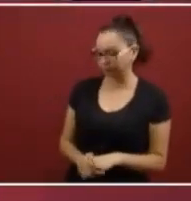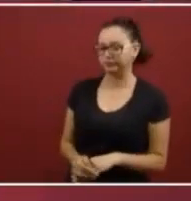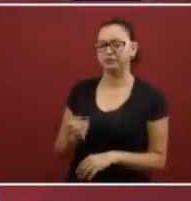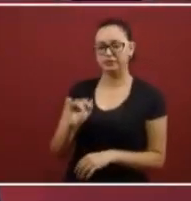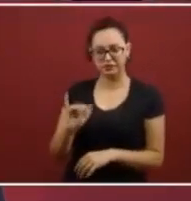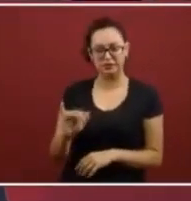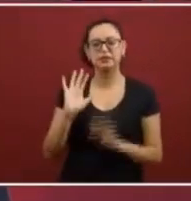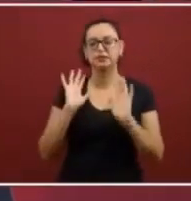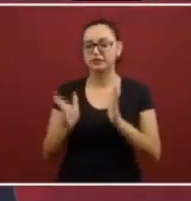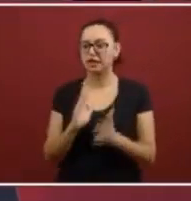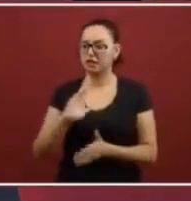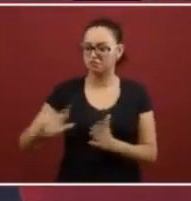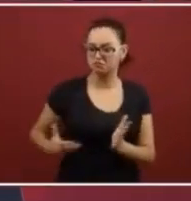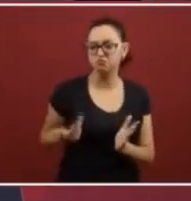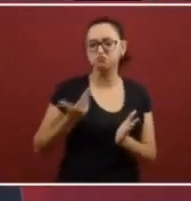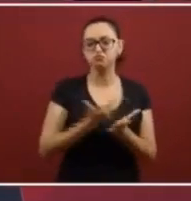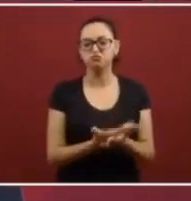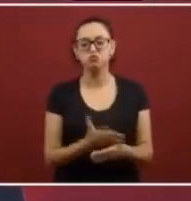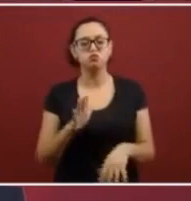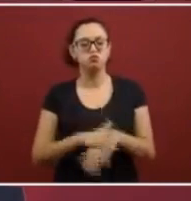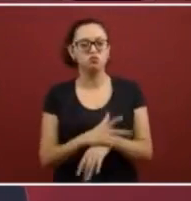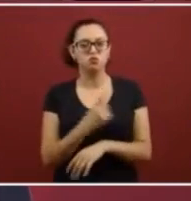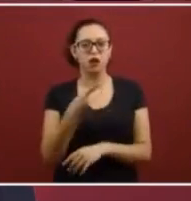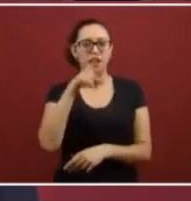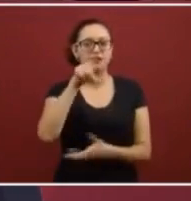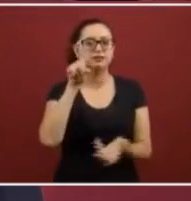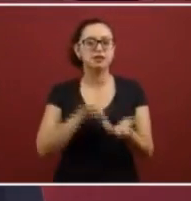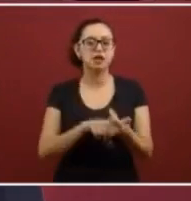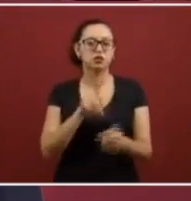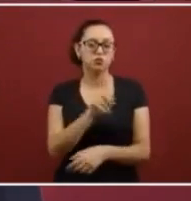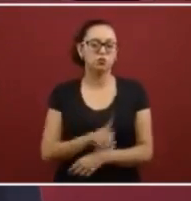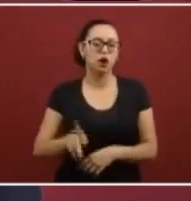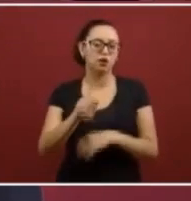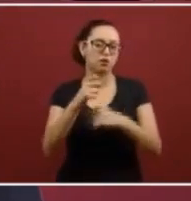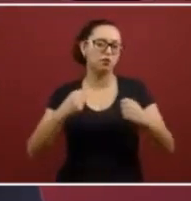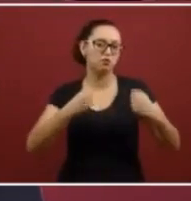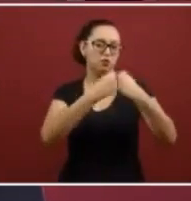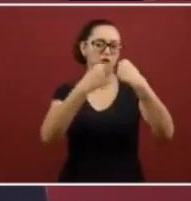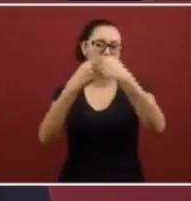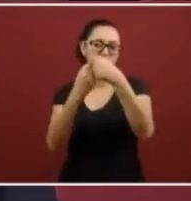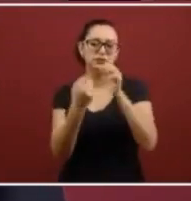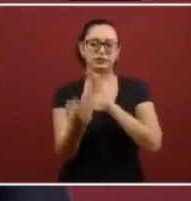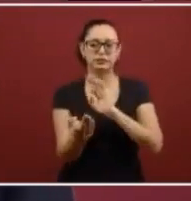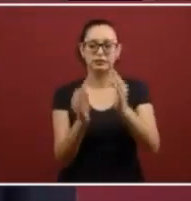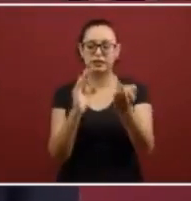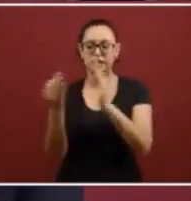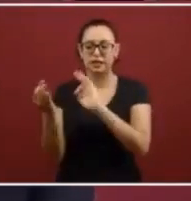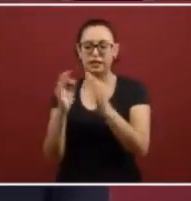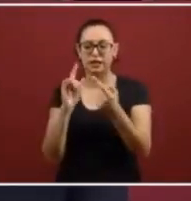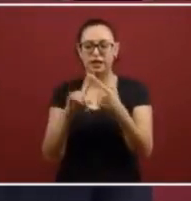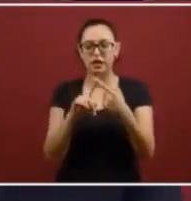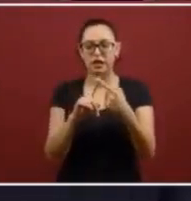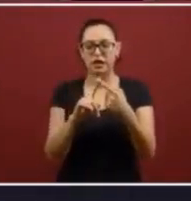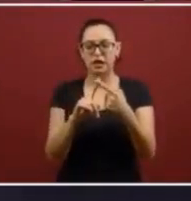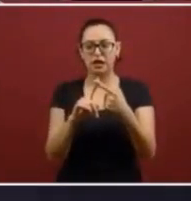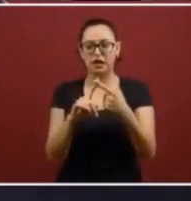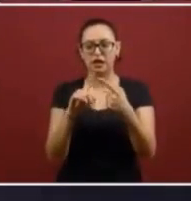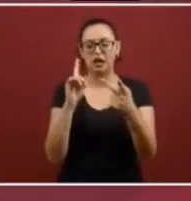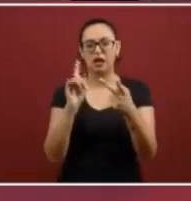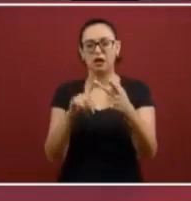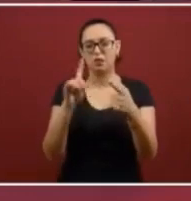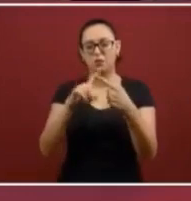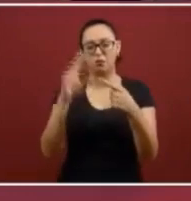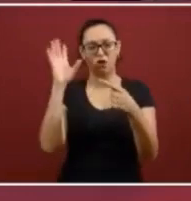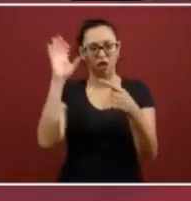states. muy cerca de estos pueblos, de Morelos, de... Something that is Allende.